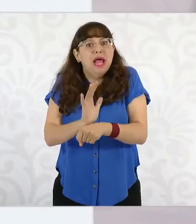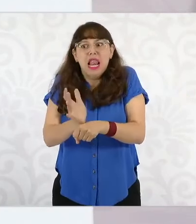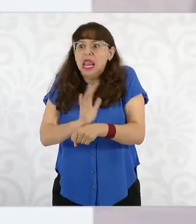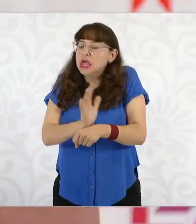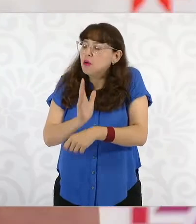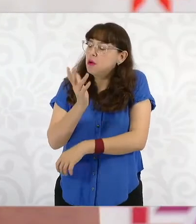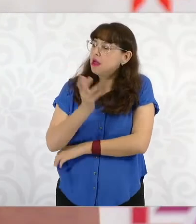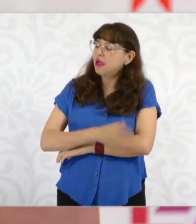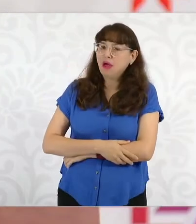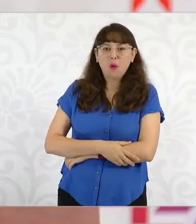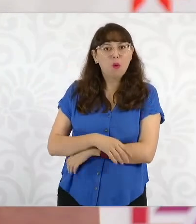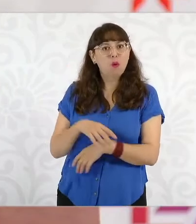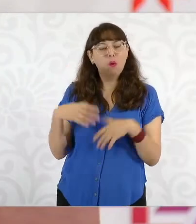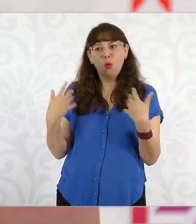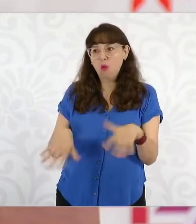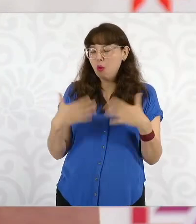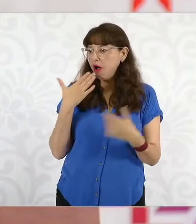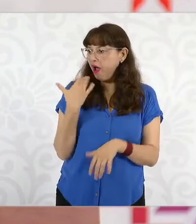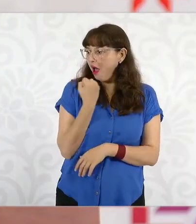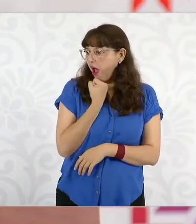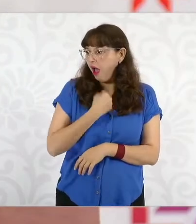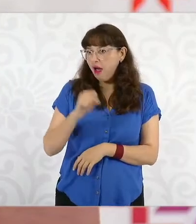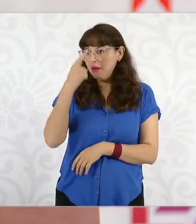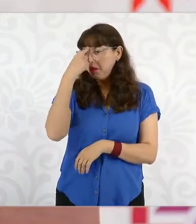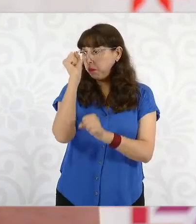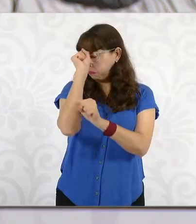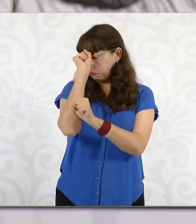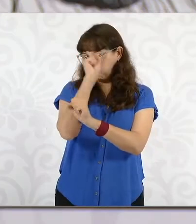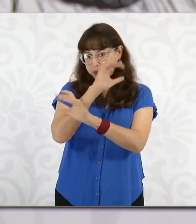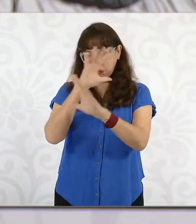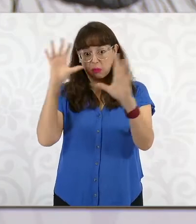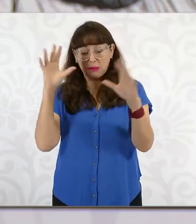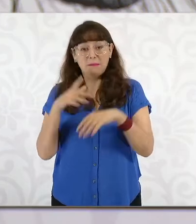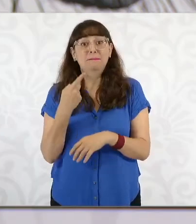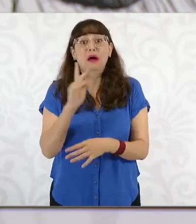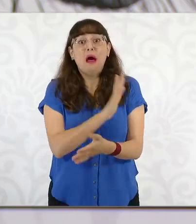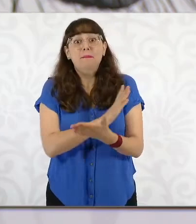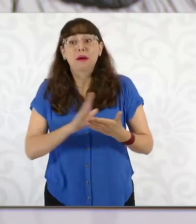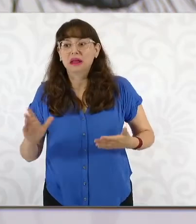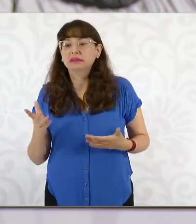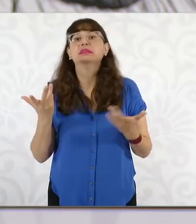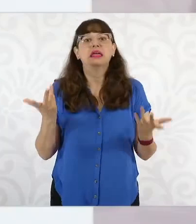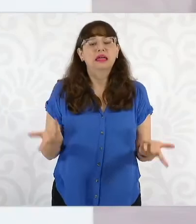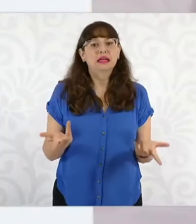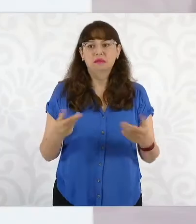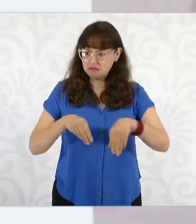¿Qué capacidad de mentir? Pero además se los publican.